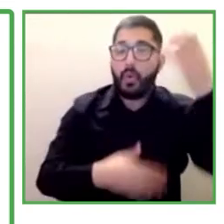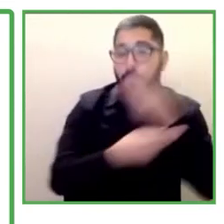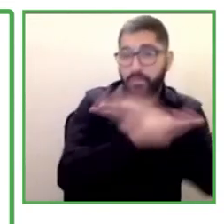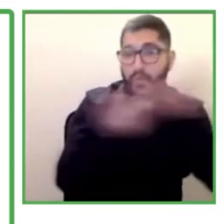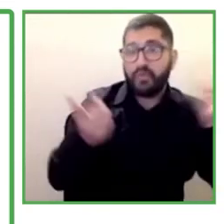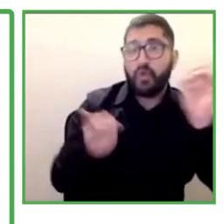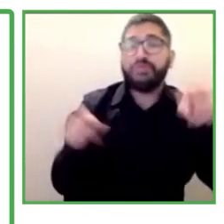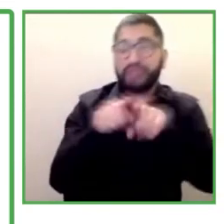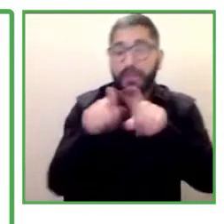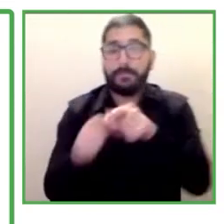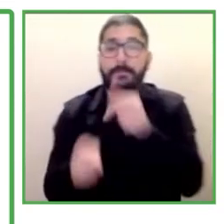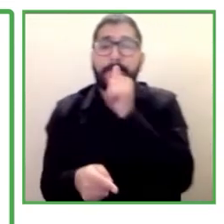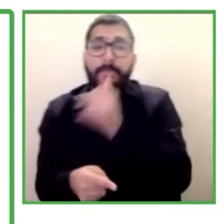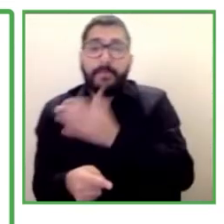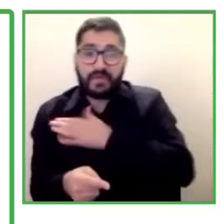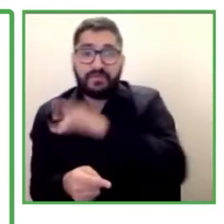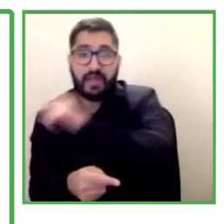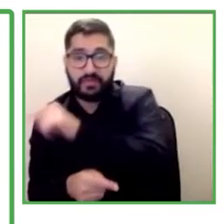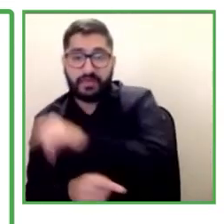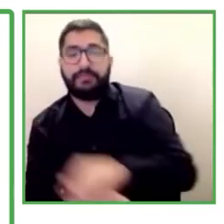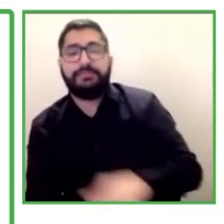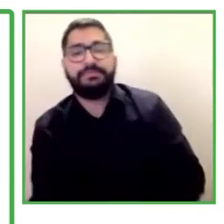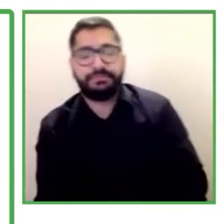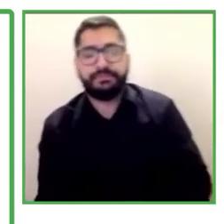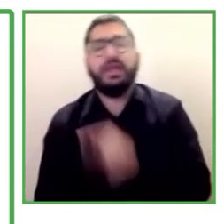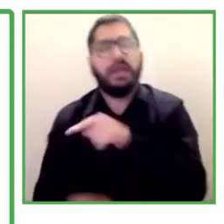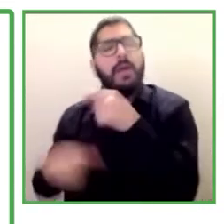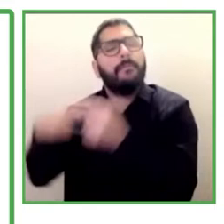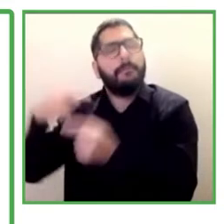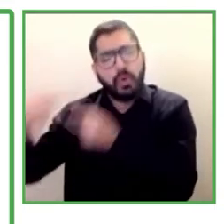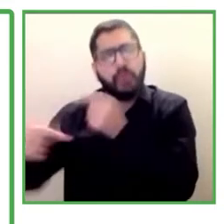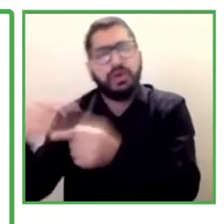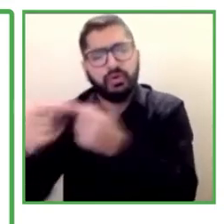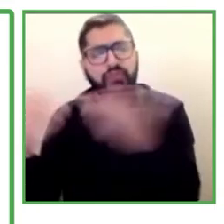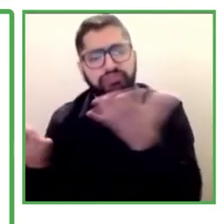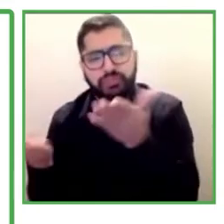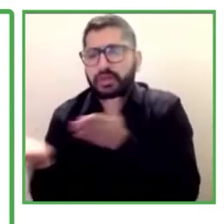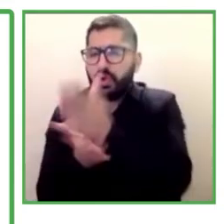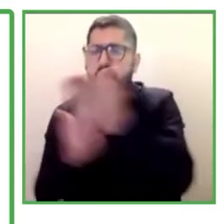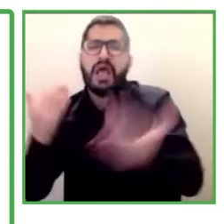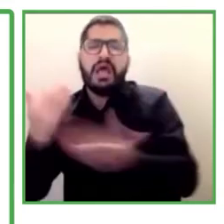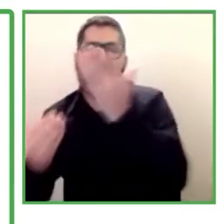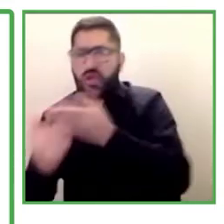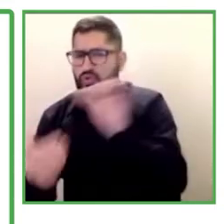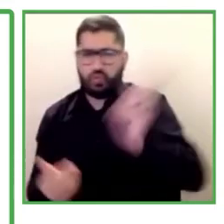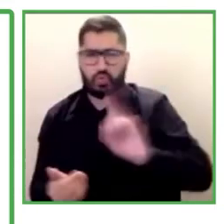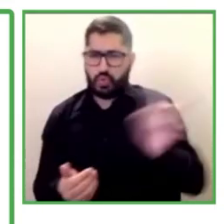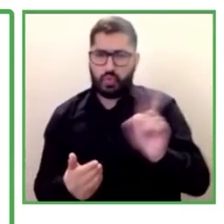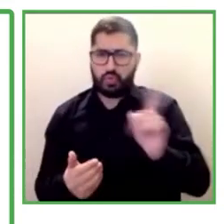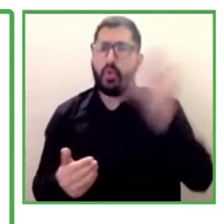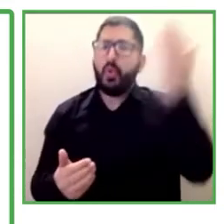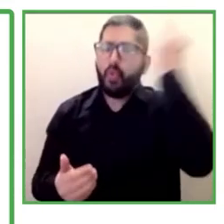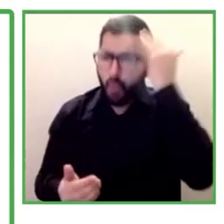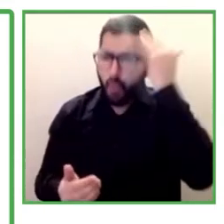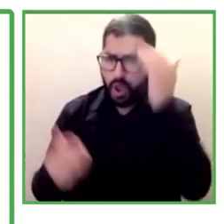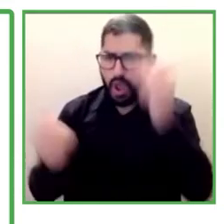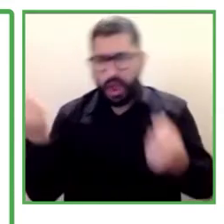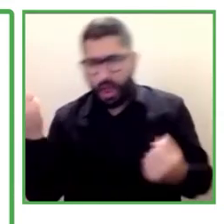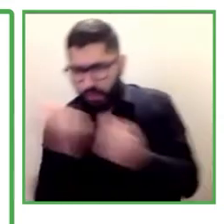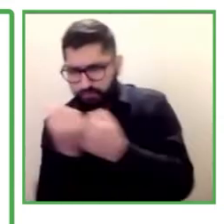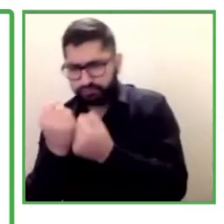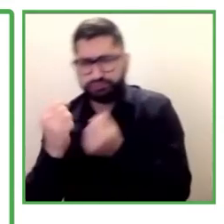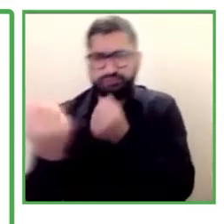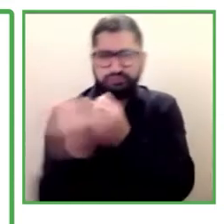que en un comienzo no fue fácil porque implica generar confianza y la apropiación de un propósito común